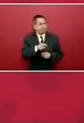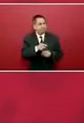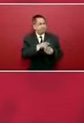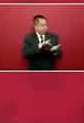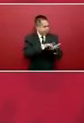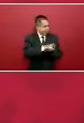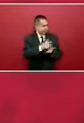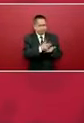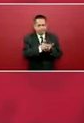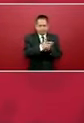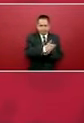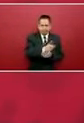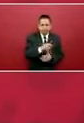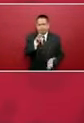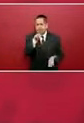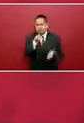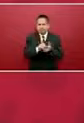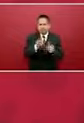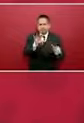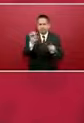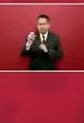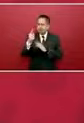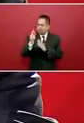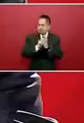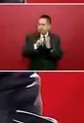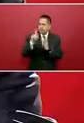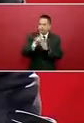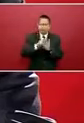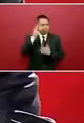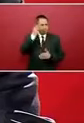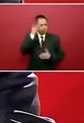su apoyo, 3,600 pesos mensuales.